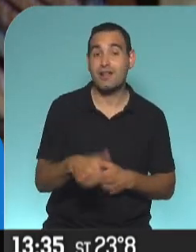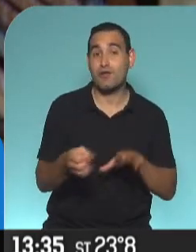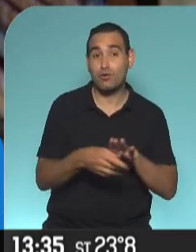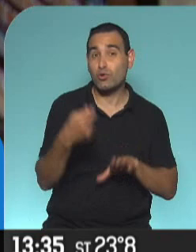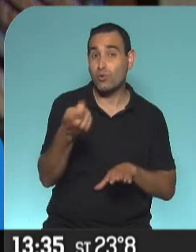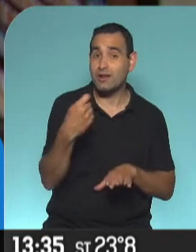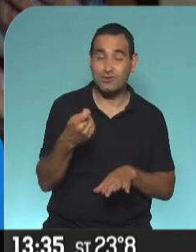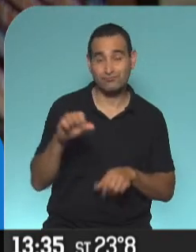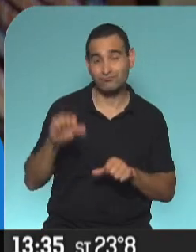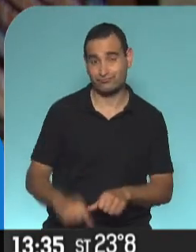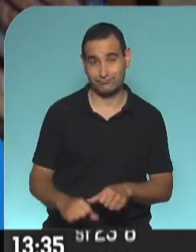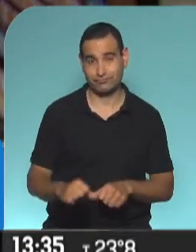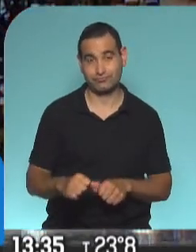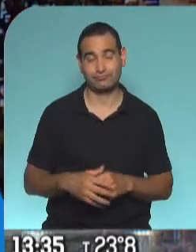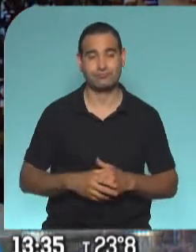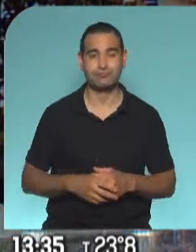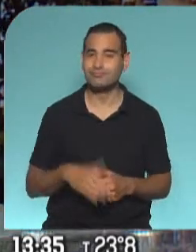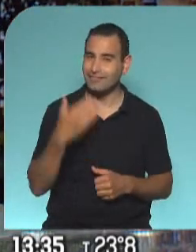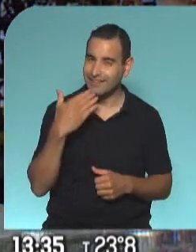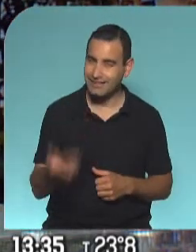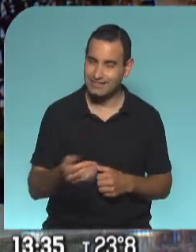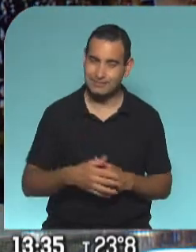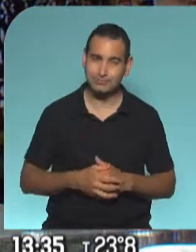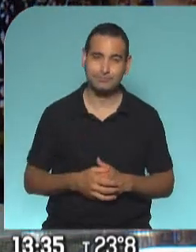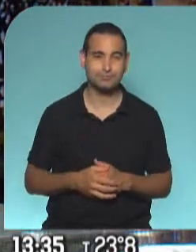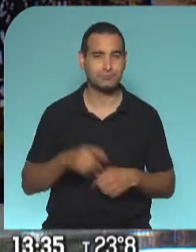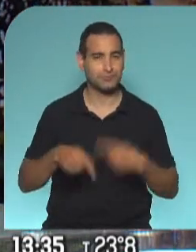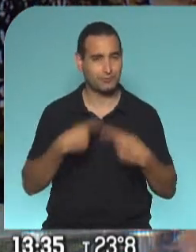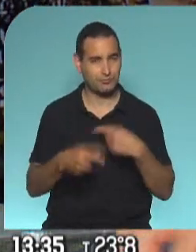no va a estar en condiciones de resolverlo. Raúl, muchísimas gracias. Seguimos ahora con más información.